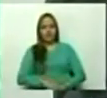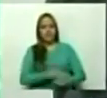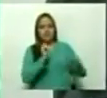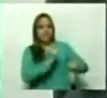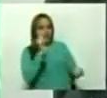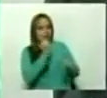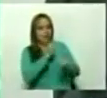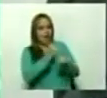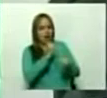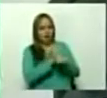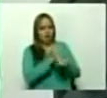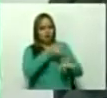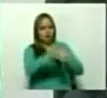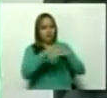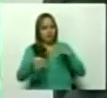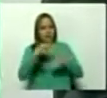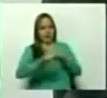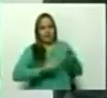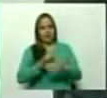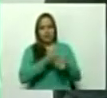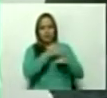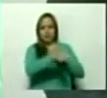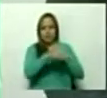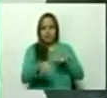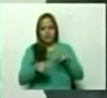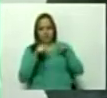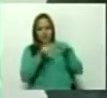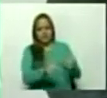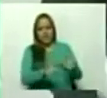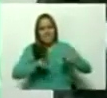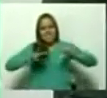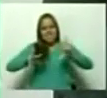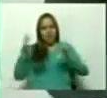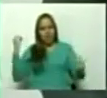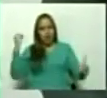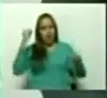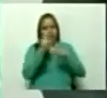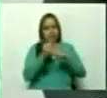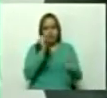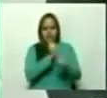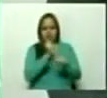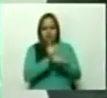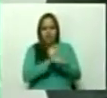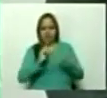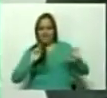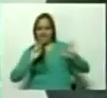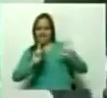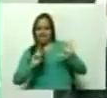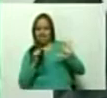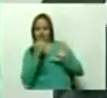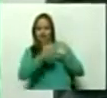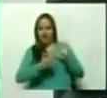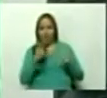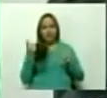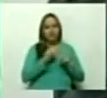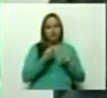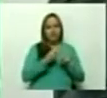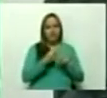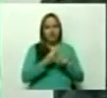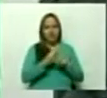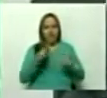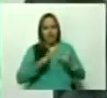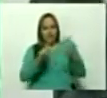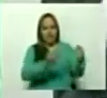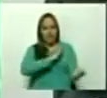presentamos nosotros en el municipio de Carirubana, bueno, tenemos 7 vértices de gestión. Entre esos podemos mencionar el empoderamiento del poder